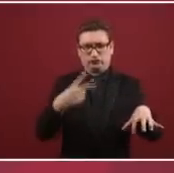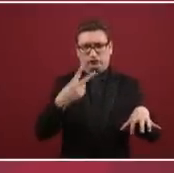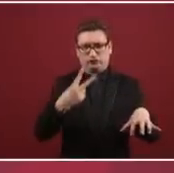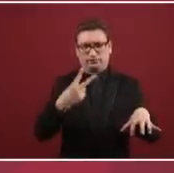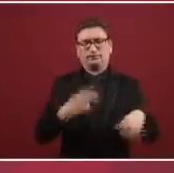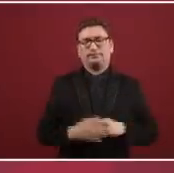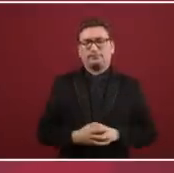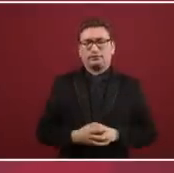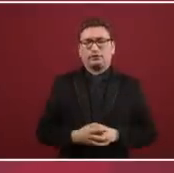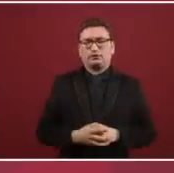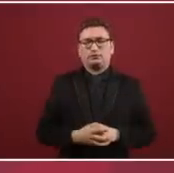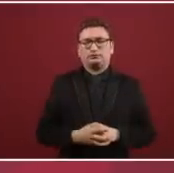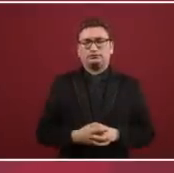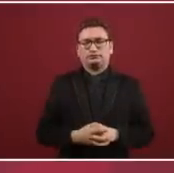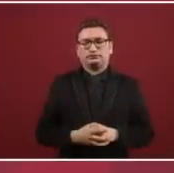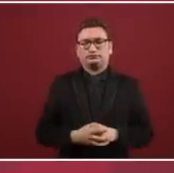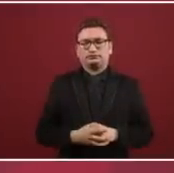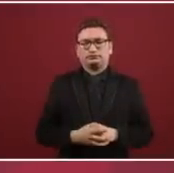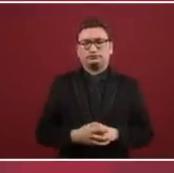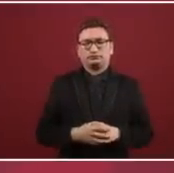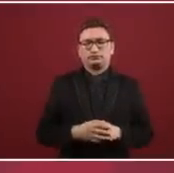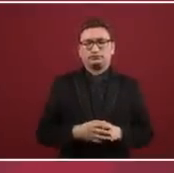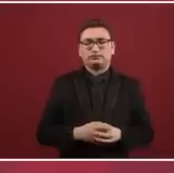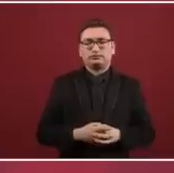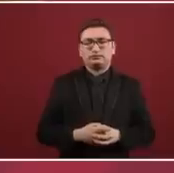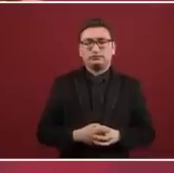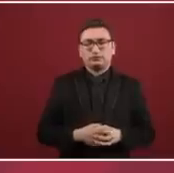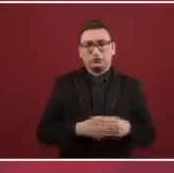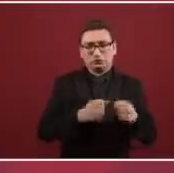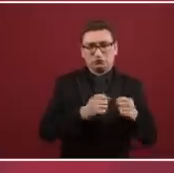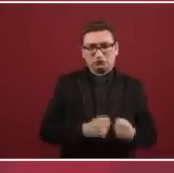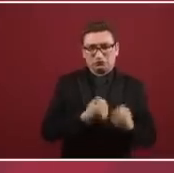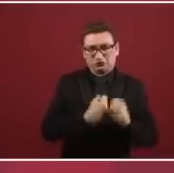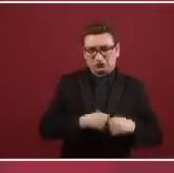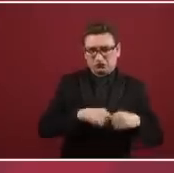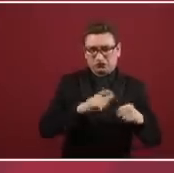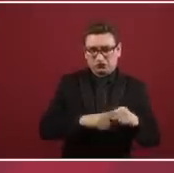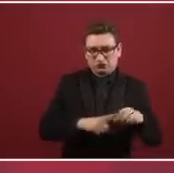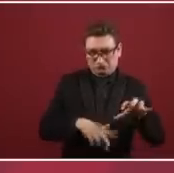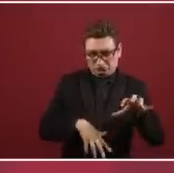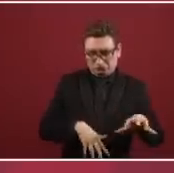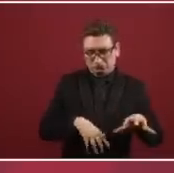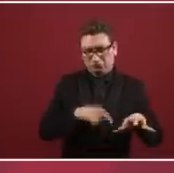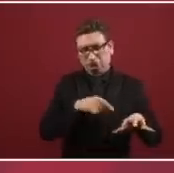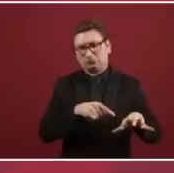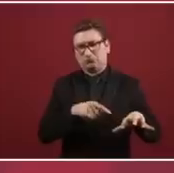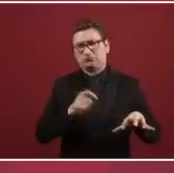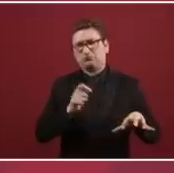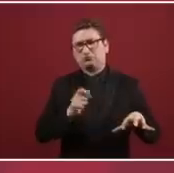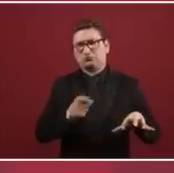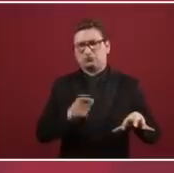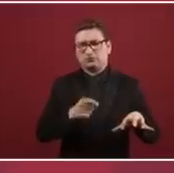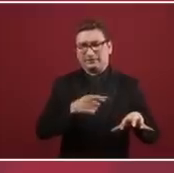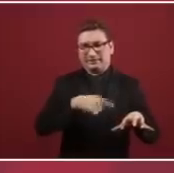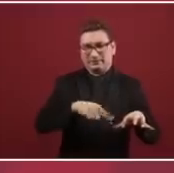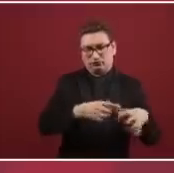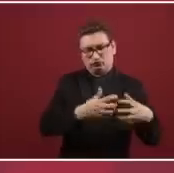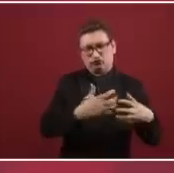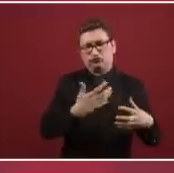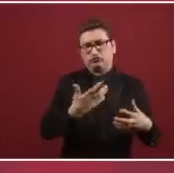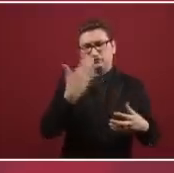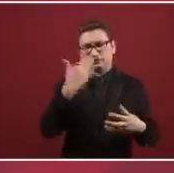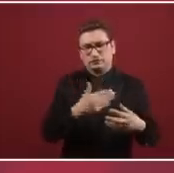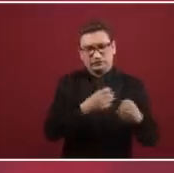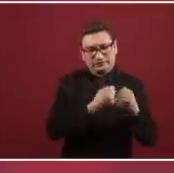que es la seguridad social, por un lado, esto es que funcione bien